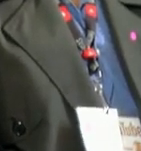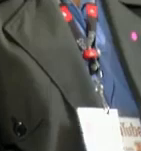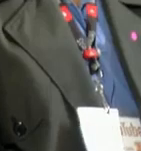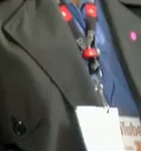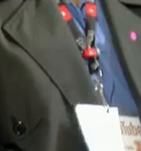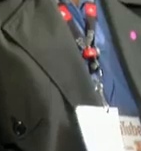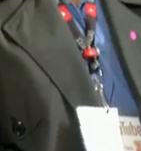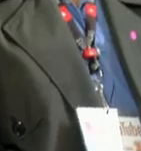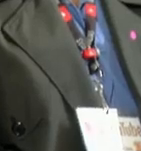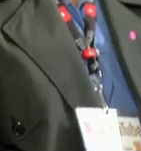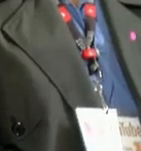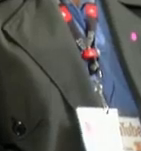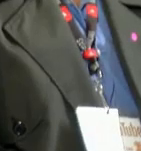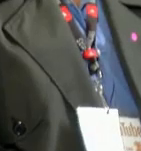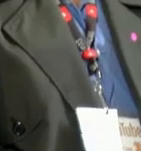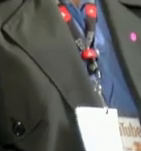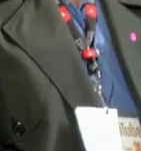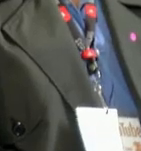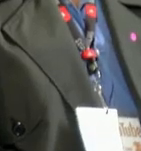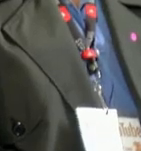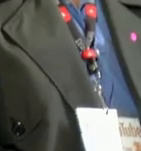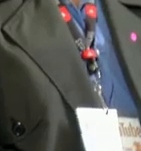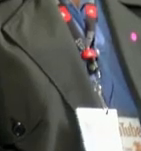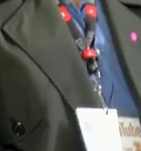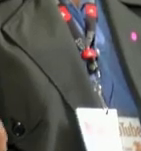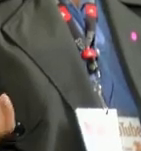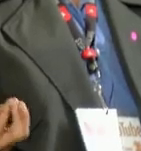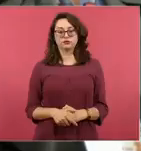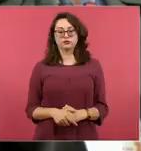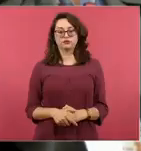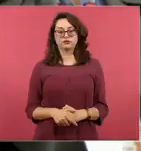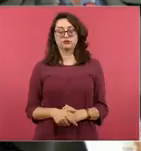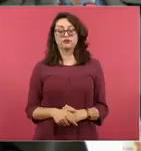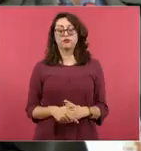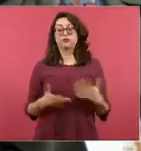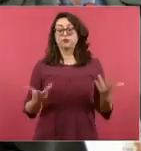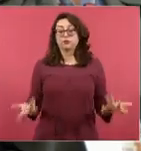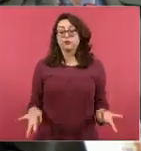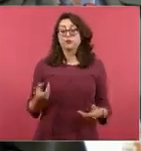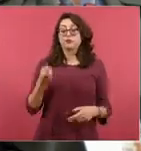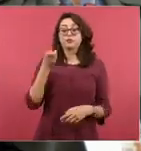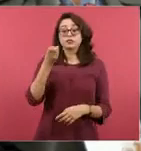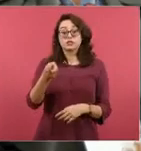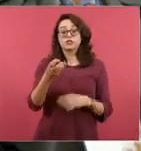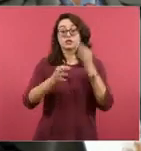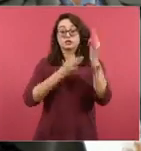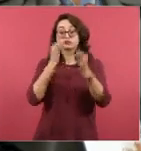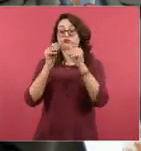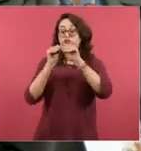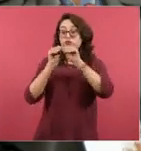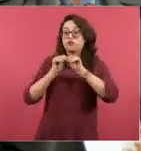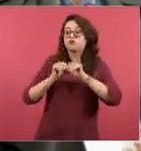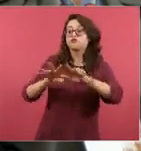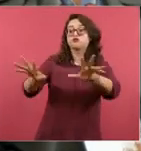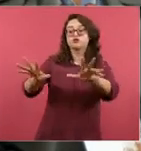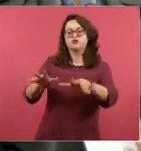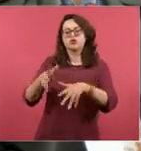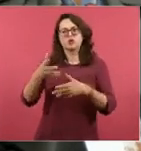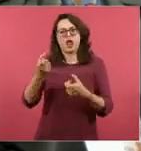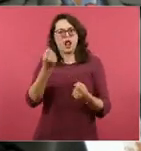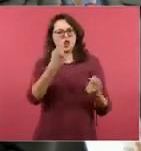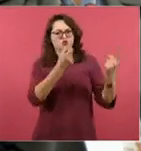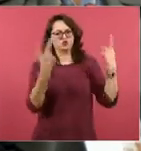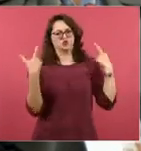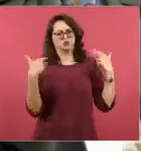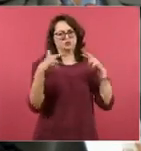recién publicaron, y también existen comentarios de maestros que dicen que son versiones distintas a las últimas que trabajaron justo